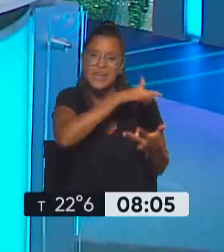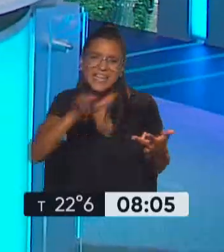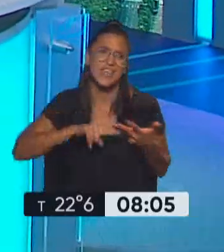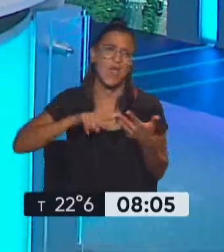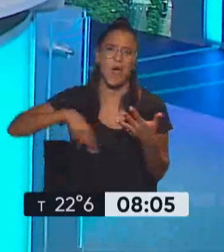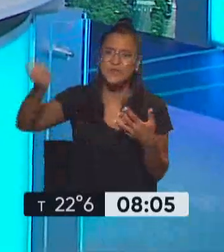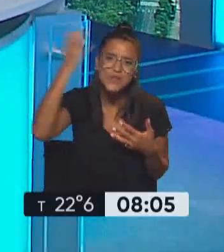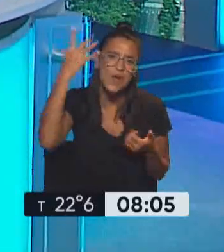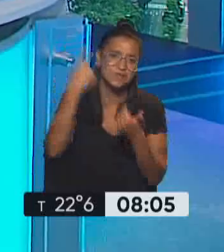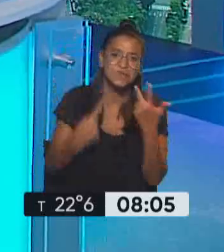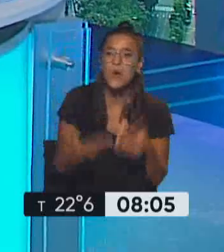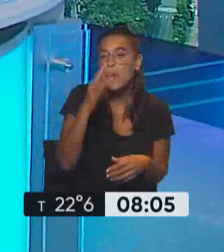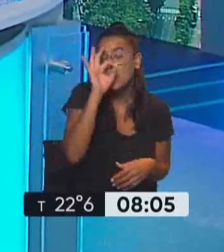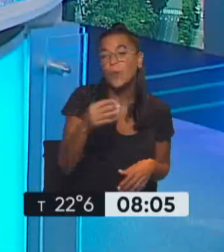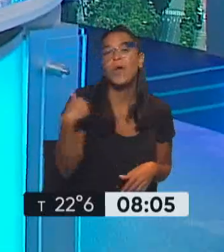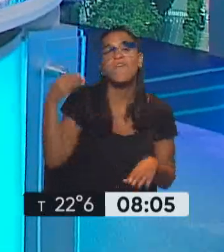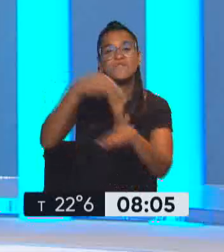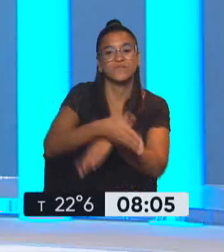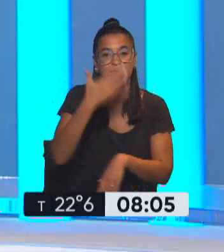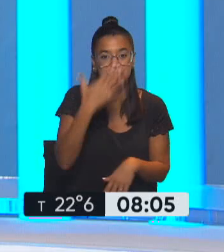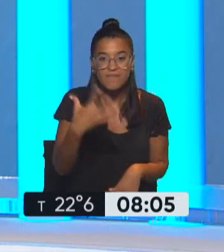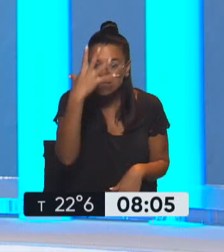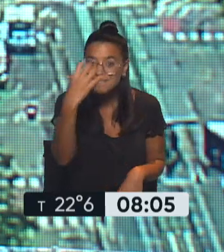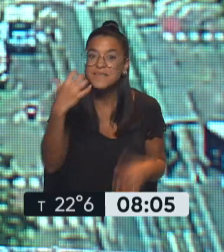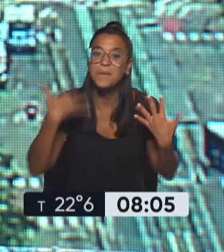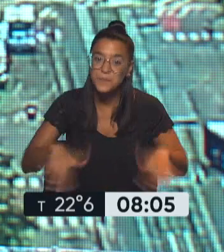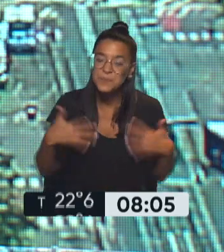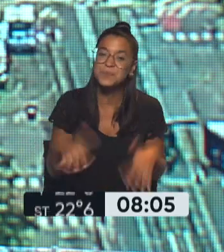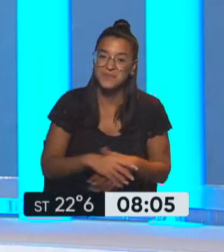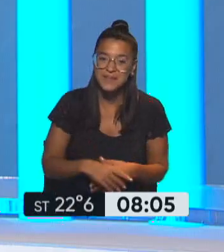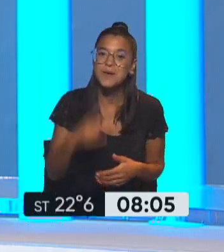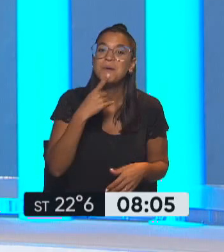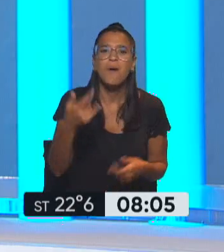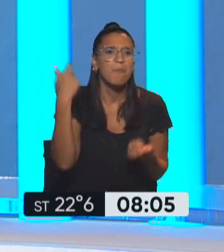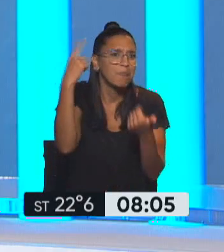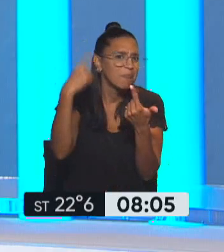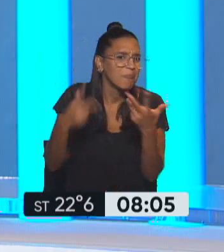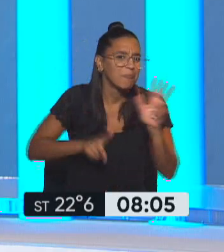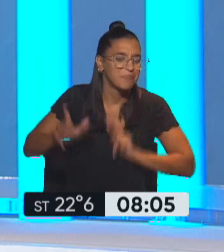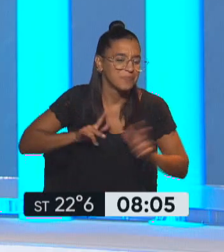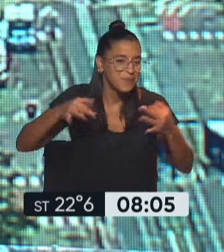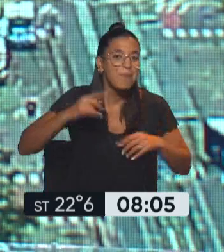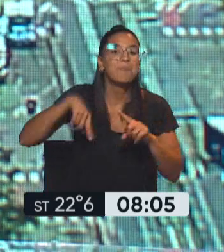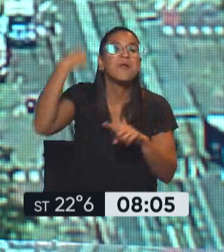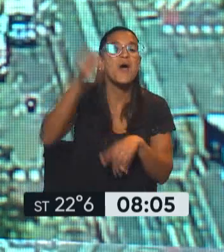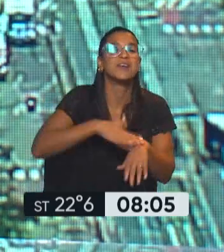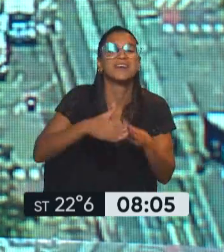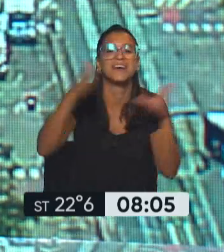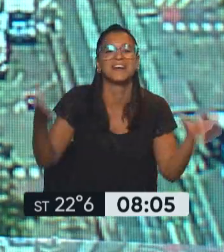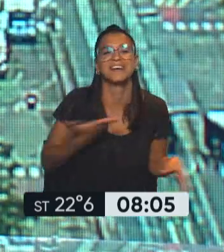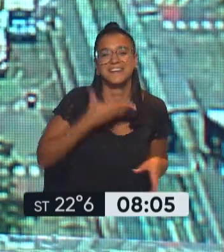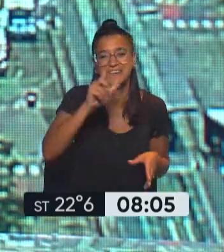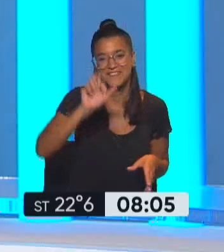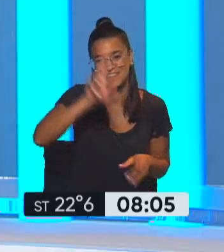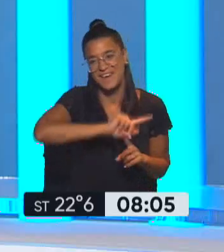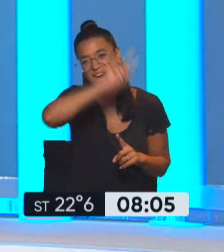para que venda nunca fui a veranear a carlos paz me tentó mucho me lo vendió todo bueno vamos a la temporada milos barragán